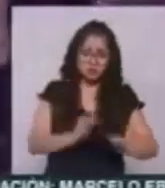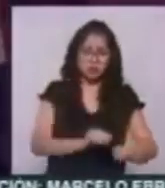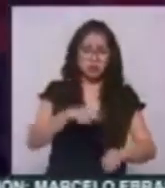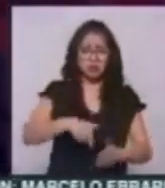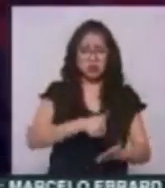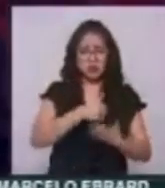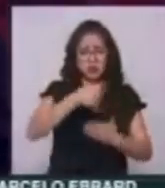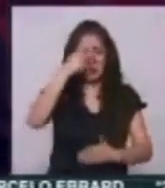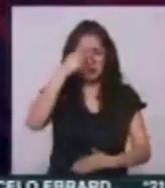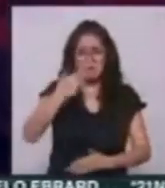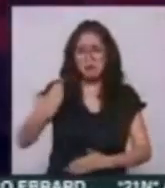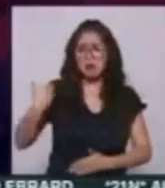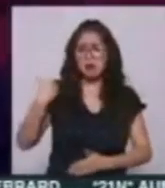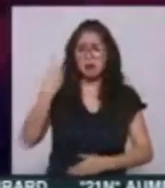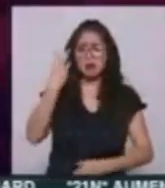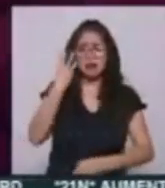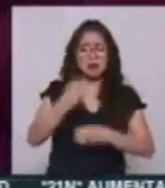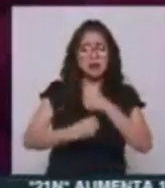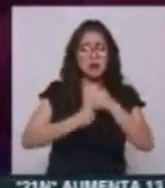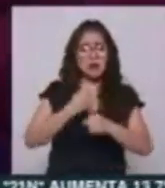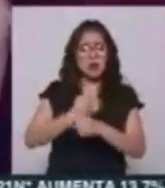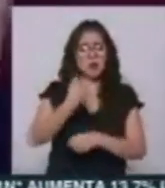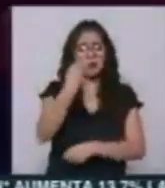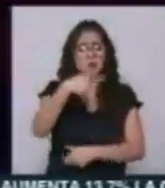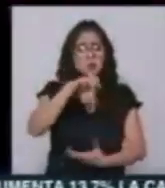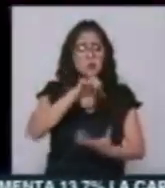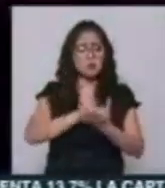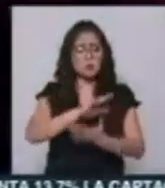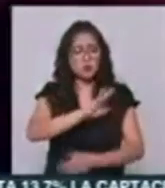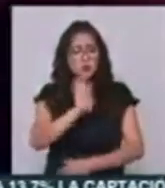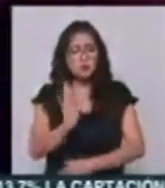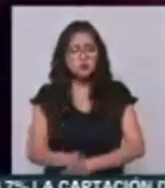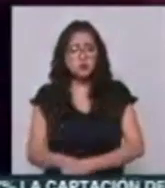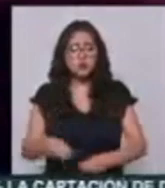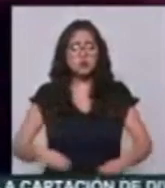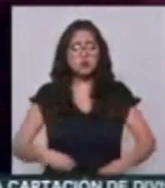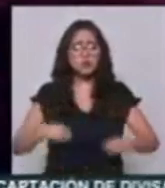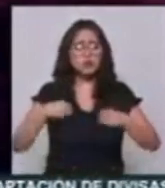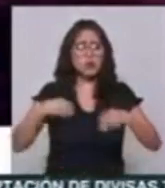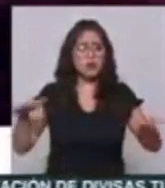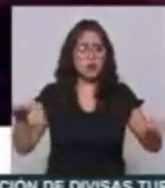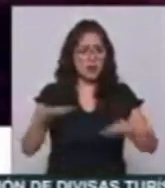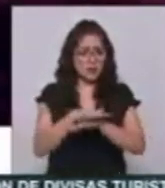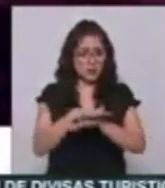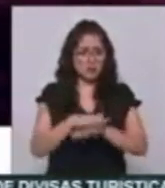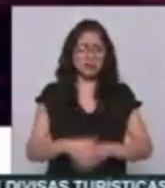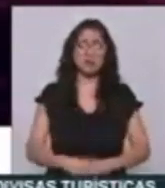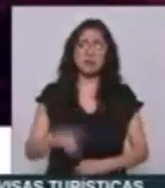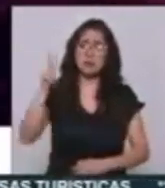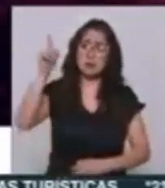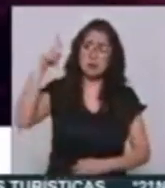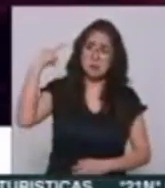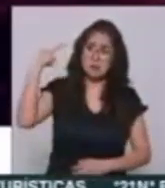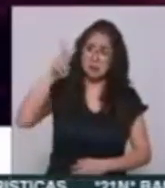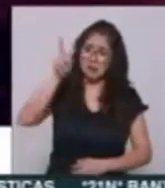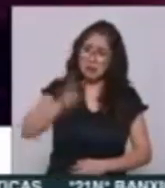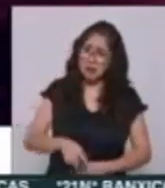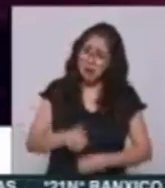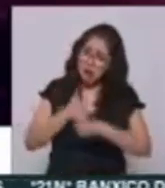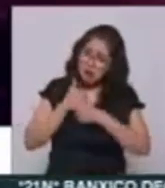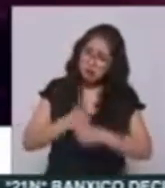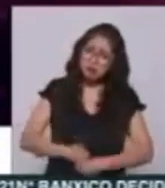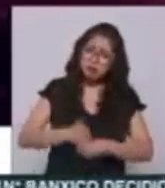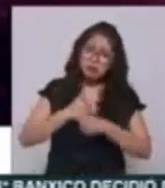años su esposo murió y su situación cambió radicalmente. Pues allá se sufría mucho, a veces que vendía yo en la